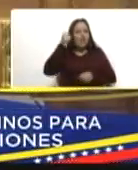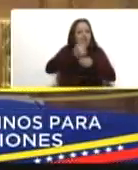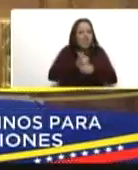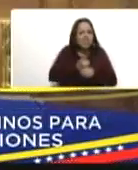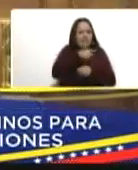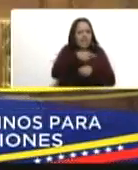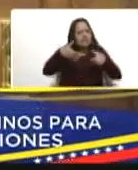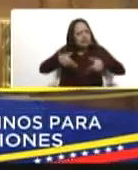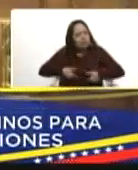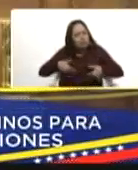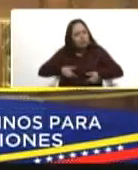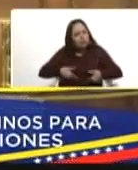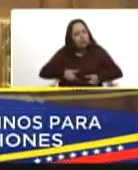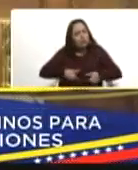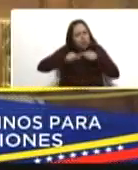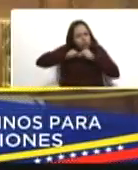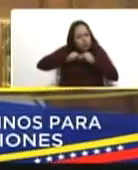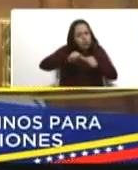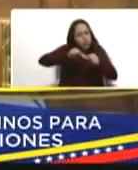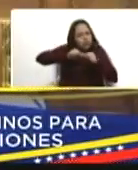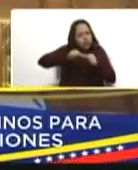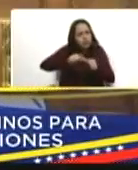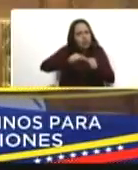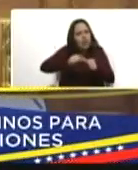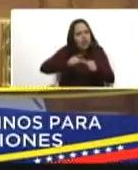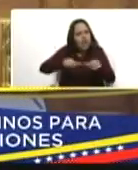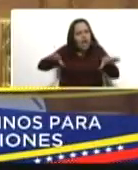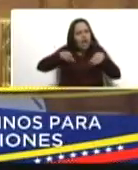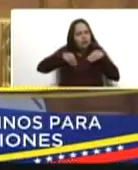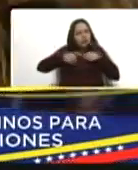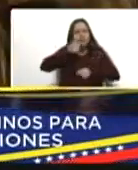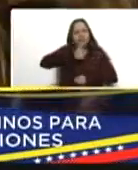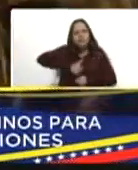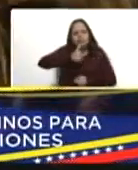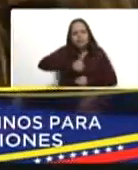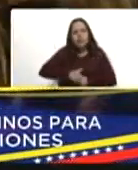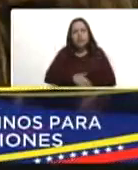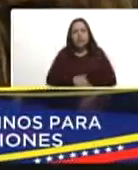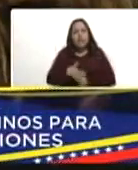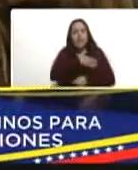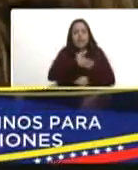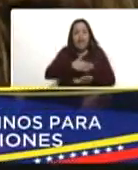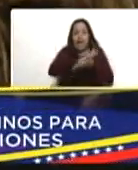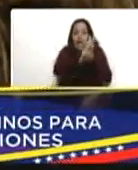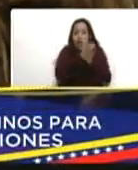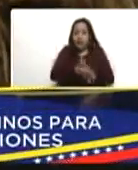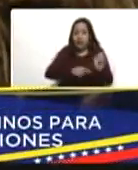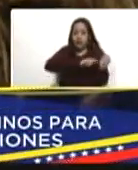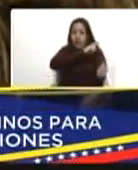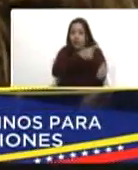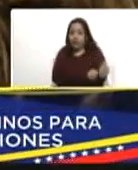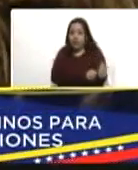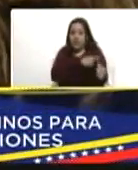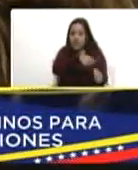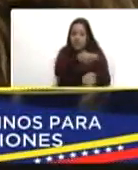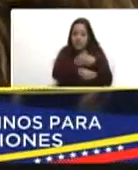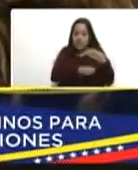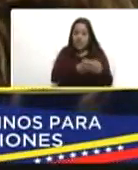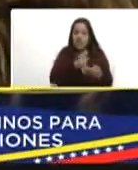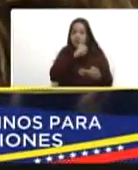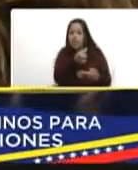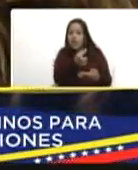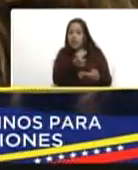él resistía ya las torturas y el intento de quebrarlo y que él hiciera un daño a